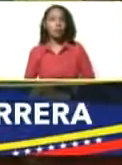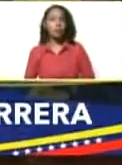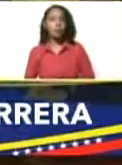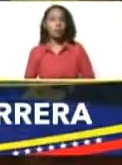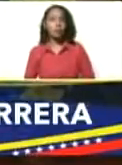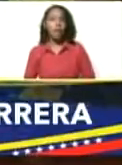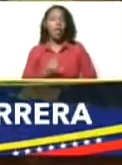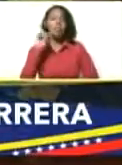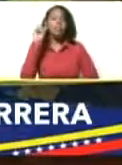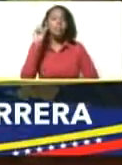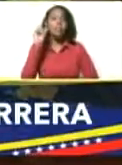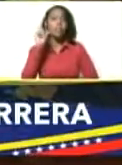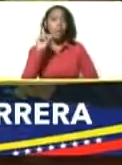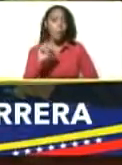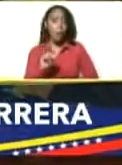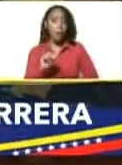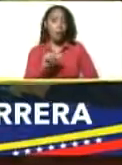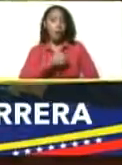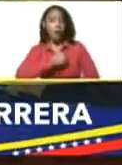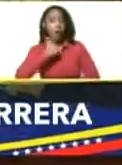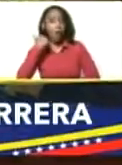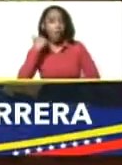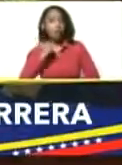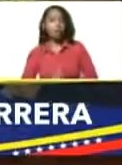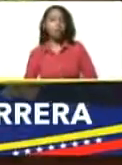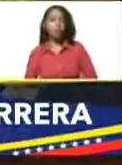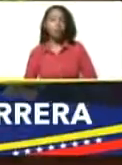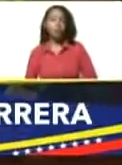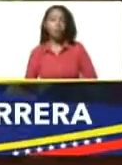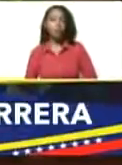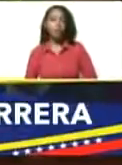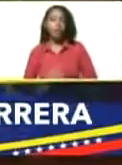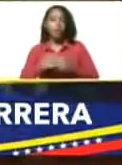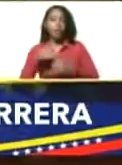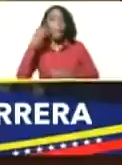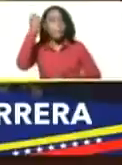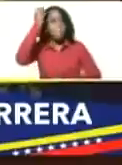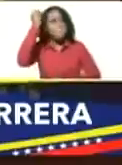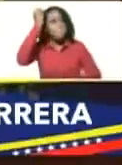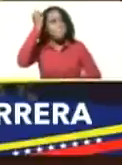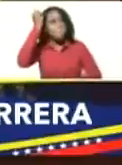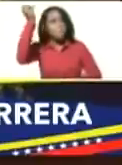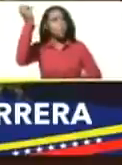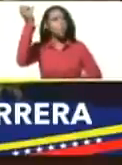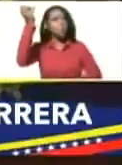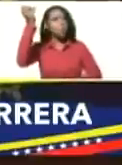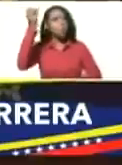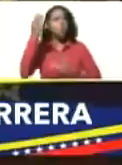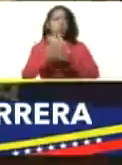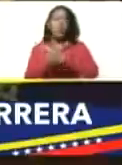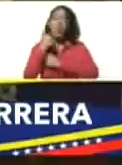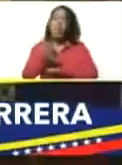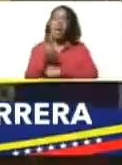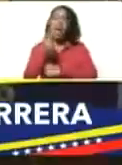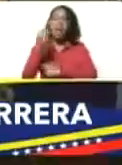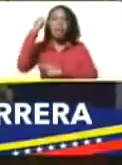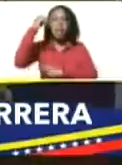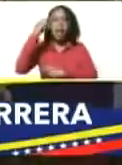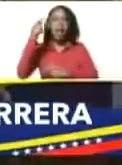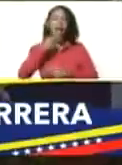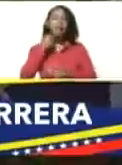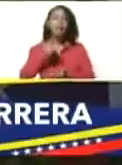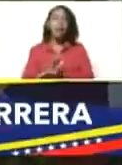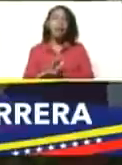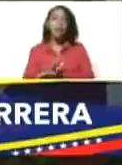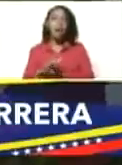Si también él se le habría ocurrido escribir algo para que lo dijeran el día de su muerte, no